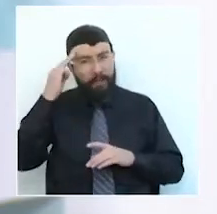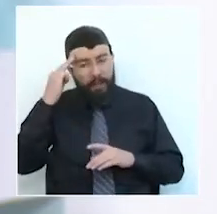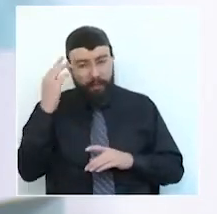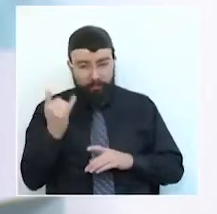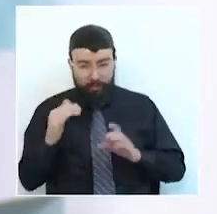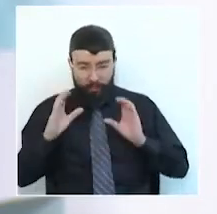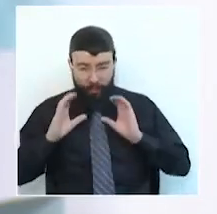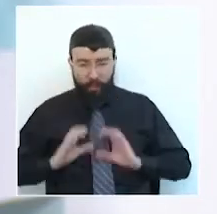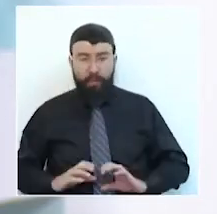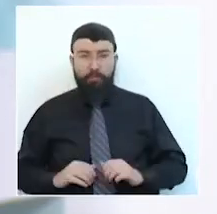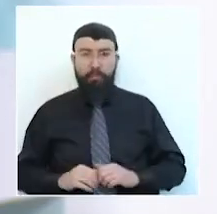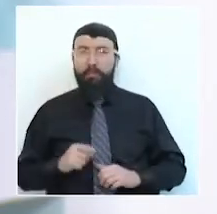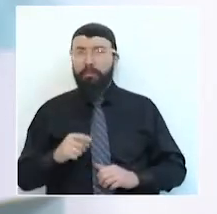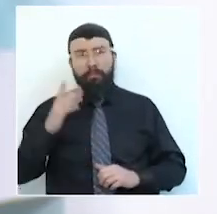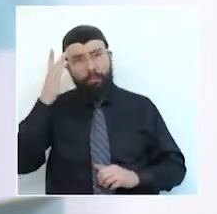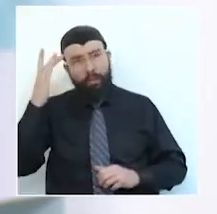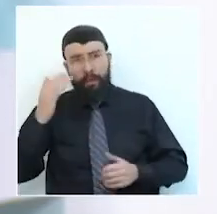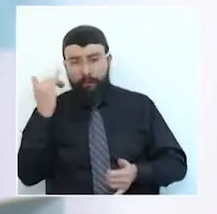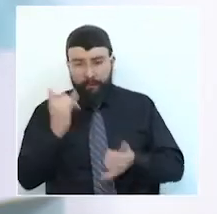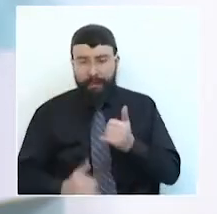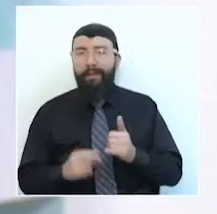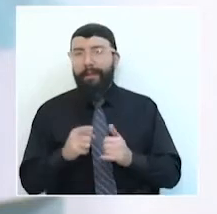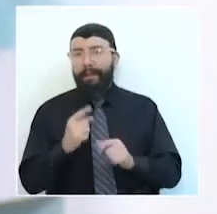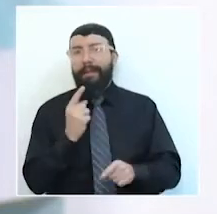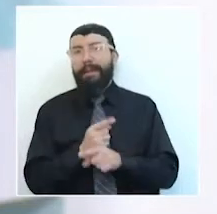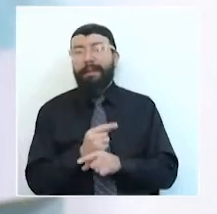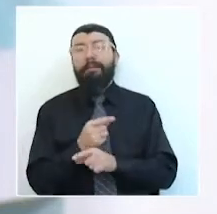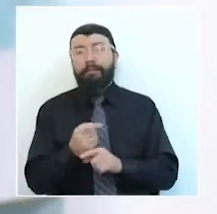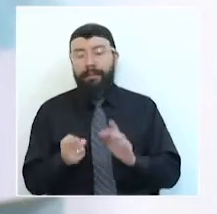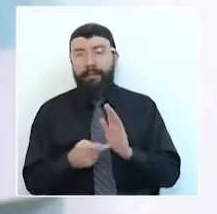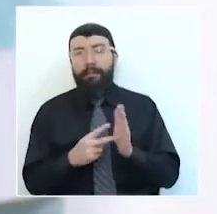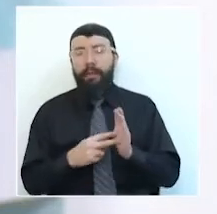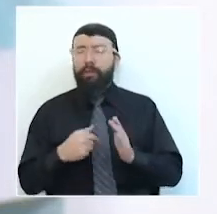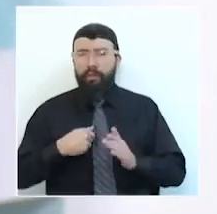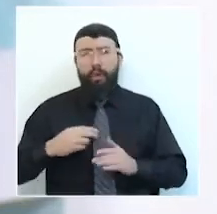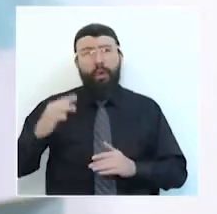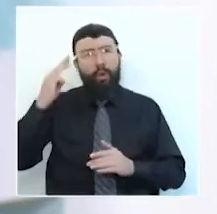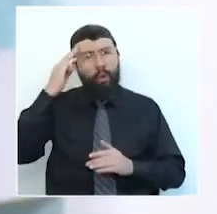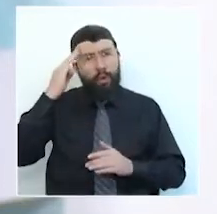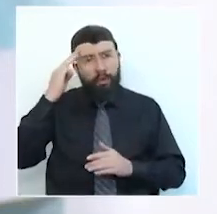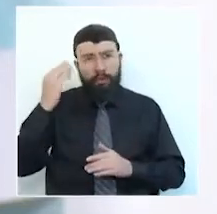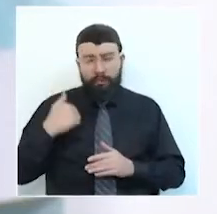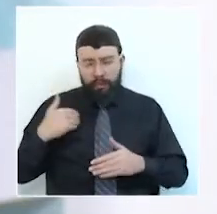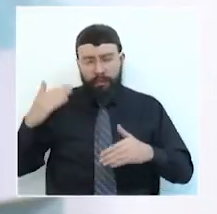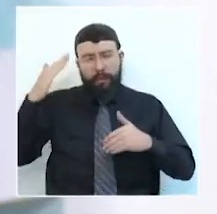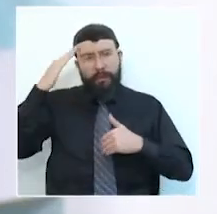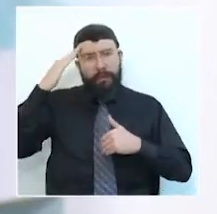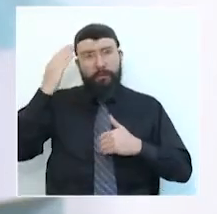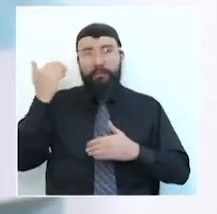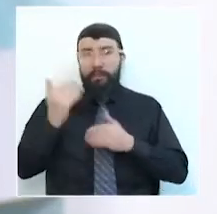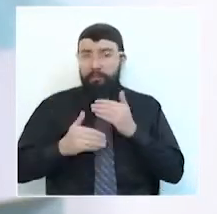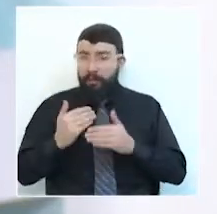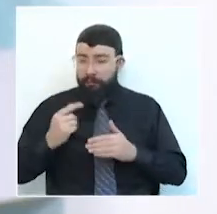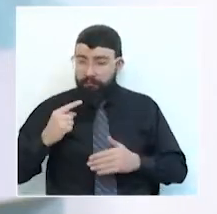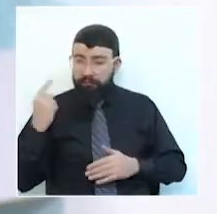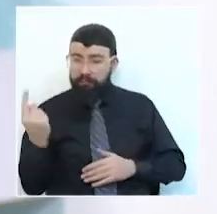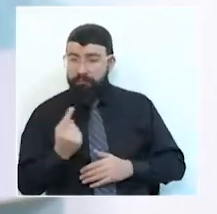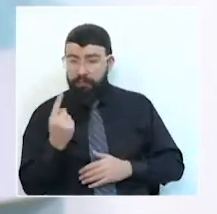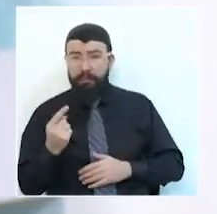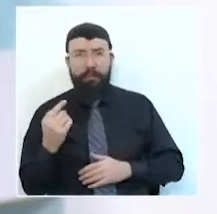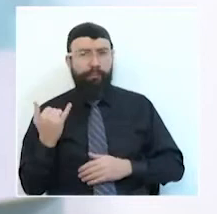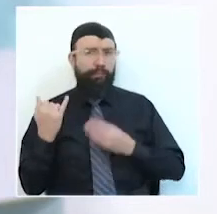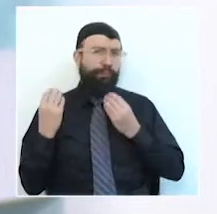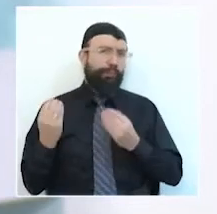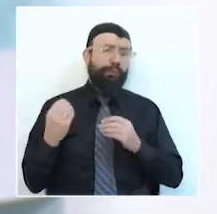cuerpo porque al final es de lo que se trata entonces soy consciente de que cada vez más hay ya lugares